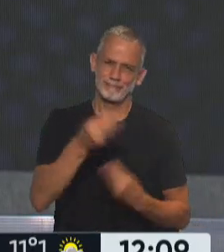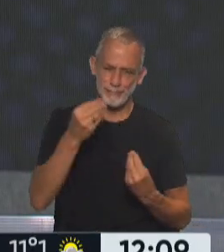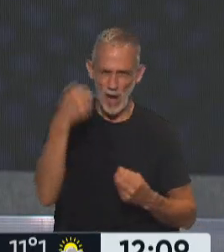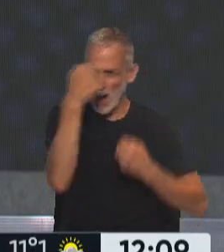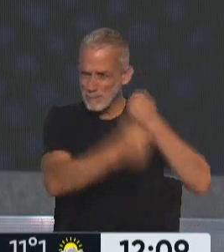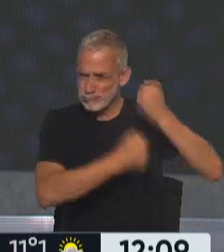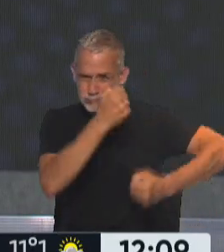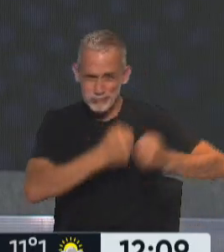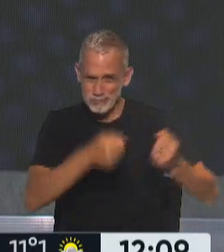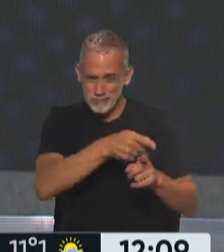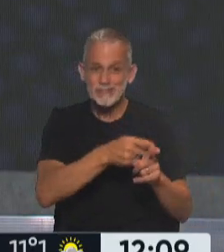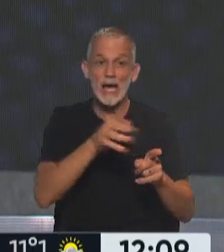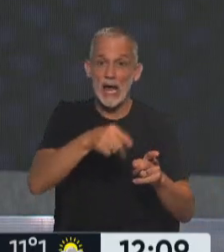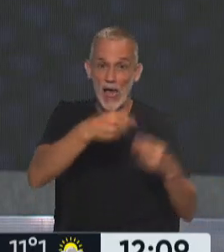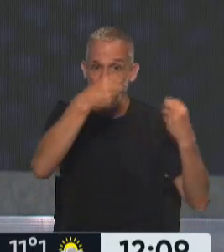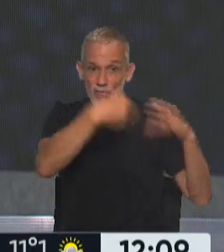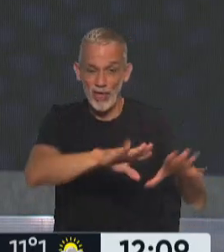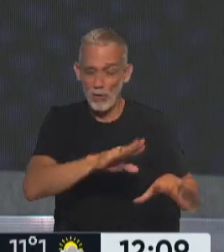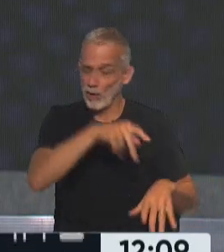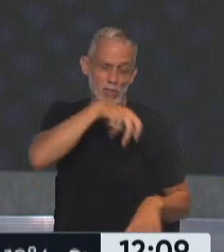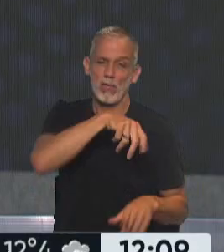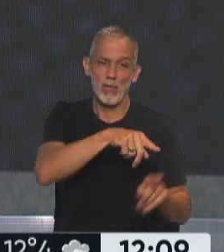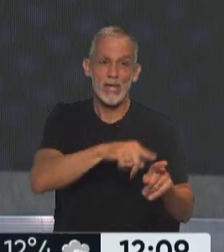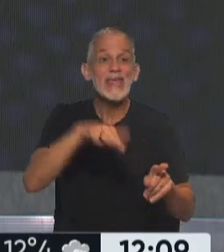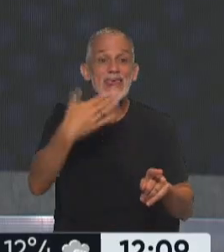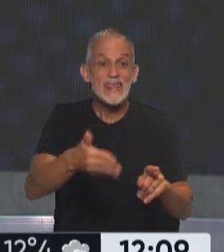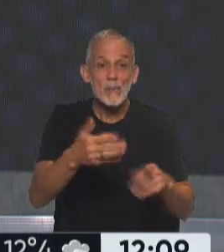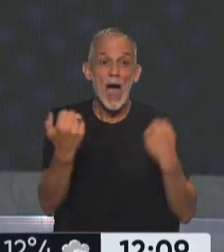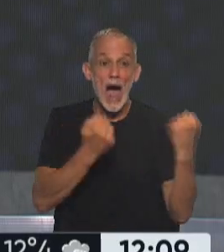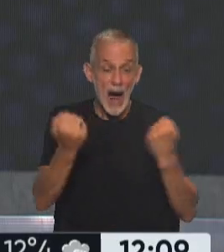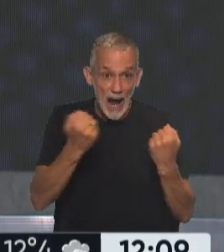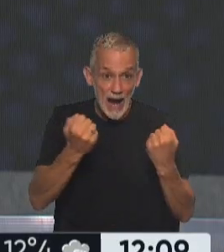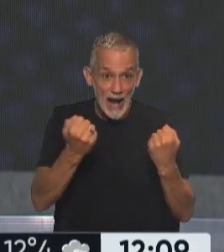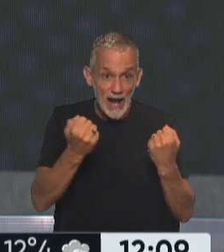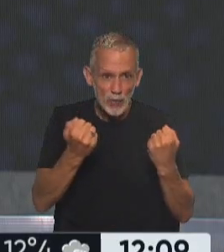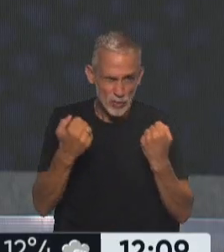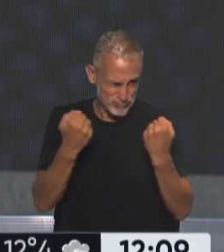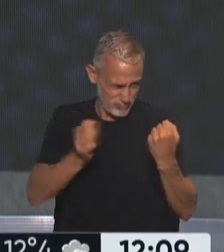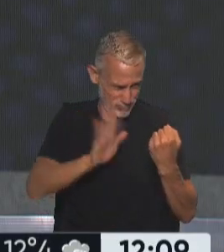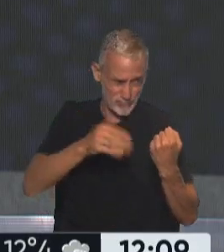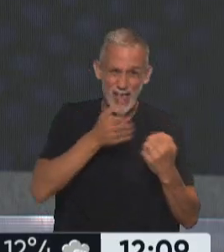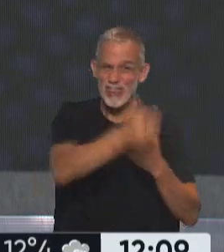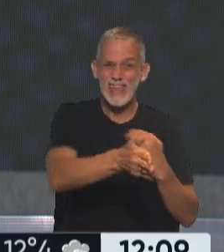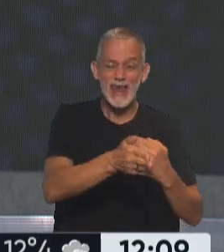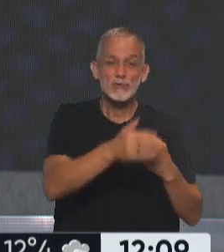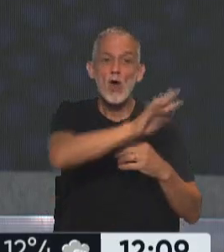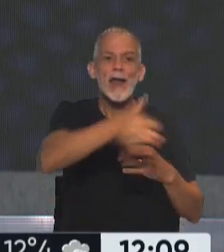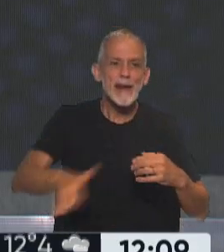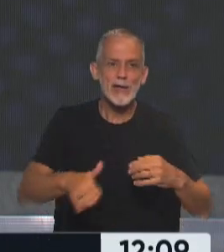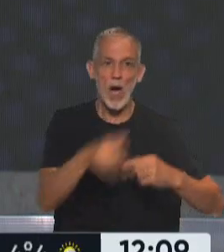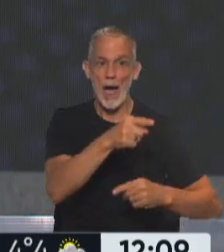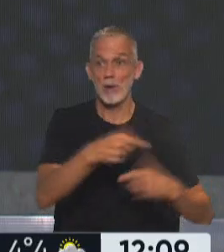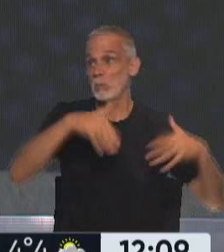golpeado salvajemente, la había dejado inconsciente y que luego con el automóvil lo dirigió directamente al río Quequén para que